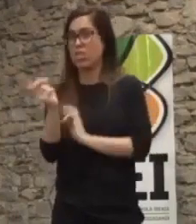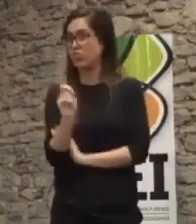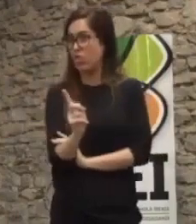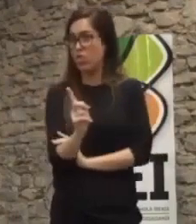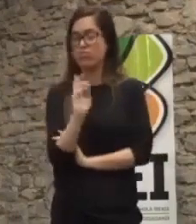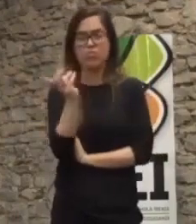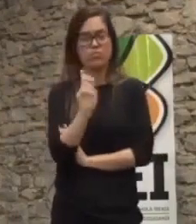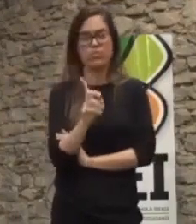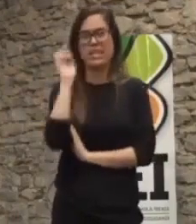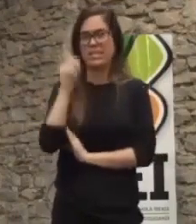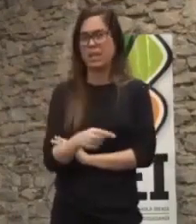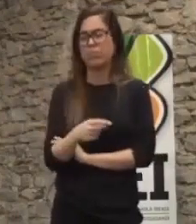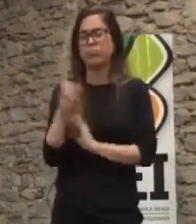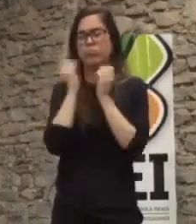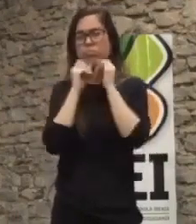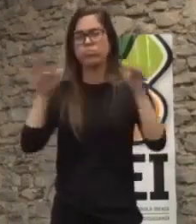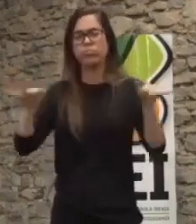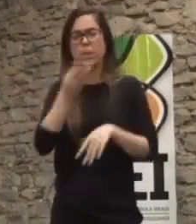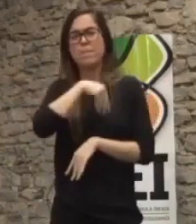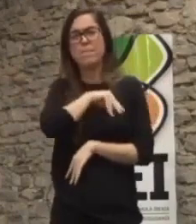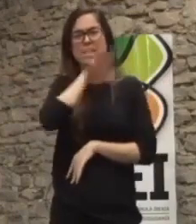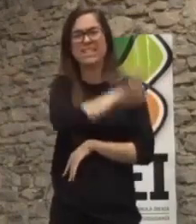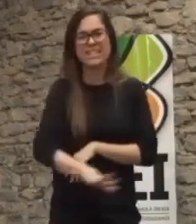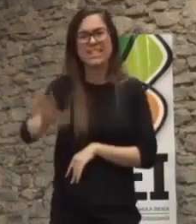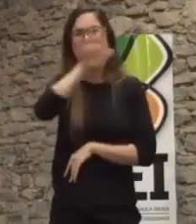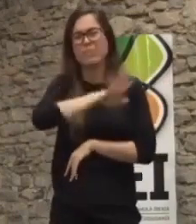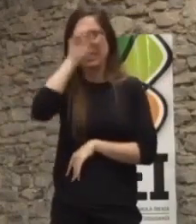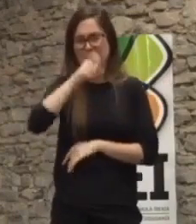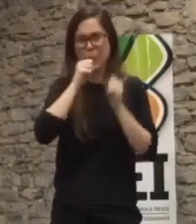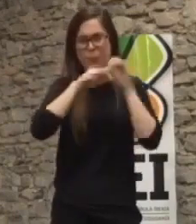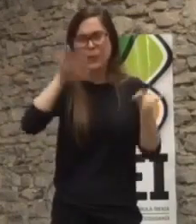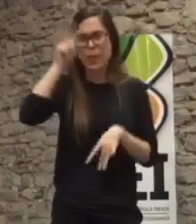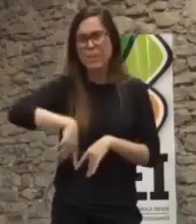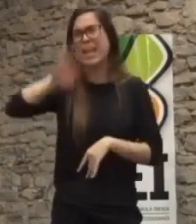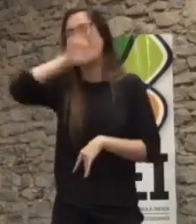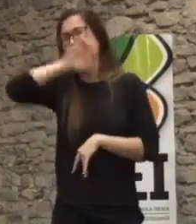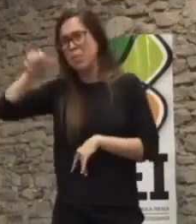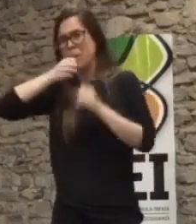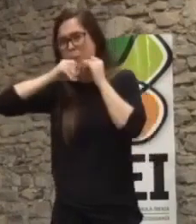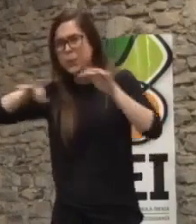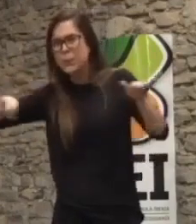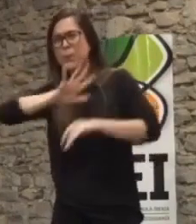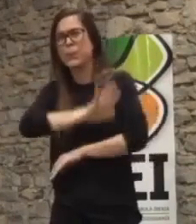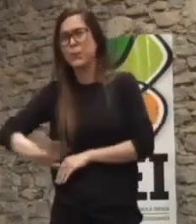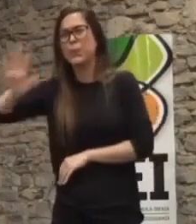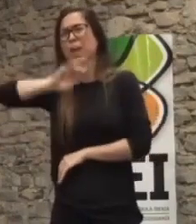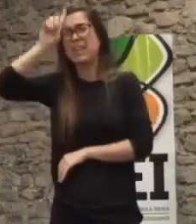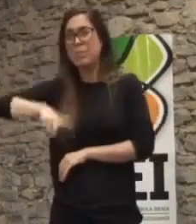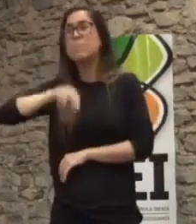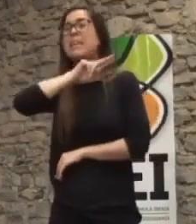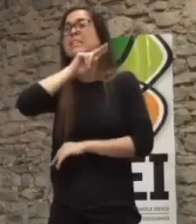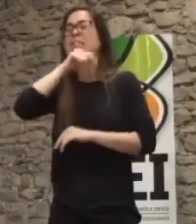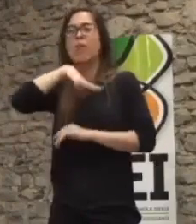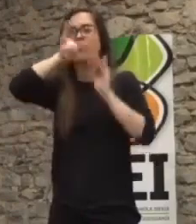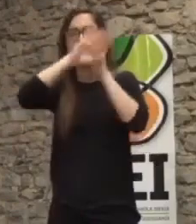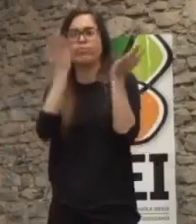que también han trascendido a nivel estatal, europeo incluso, e incluso internacional. Seguro que alguna de vosotras ha escuchado por